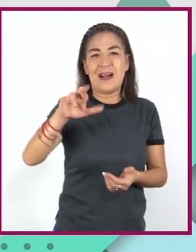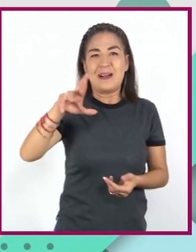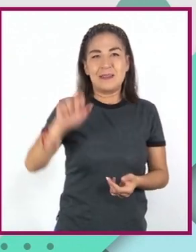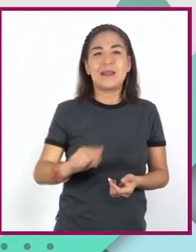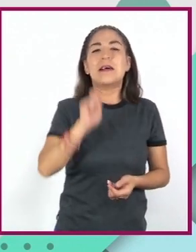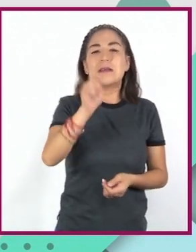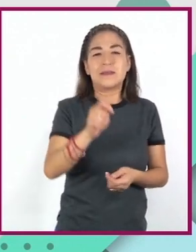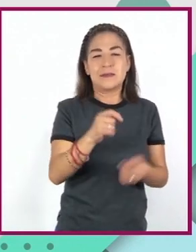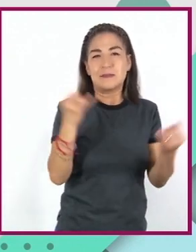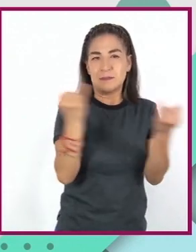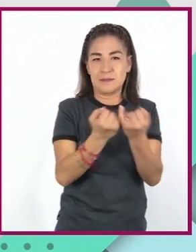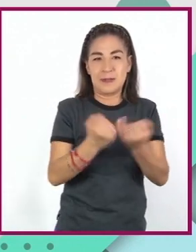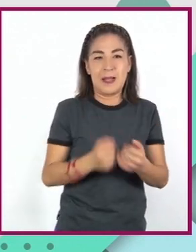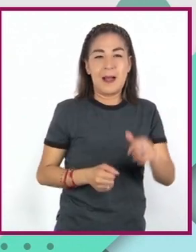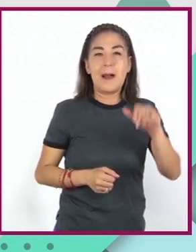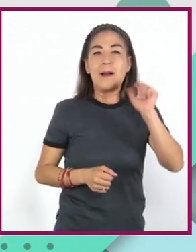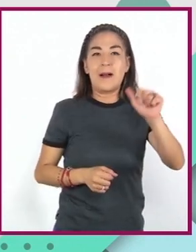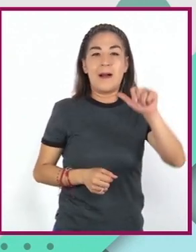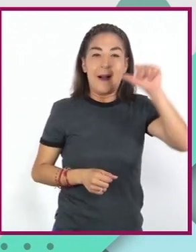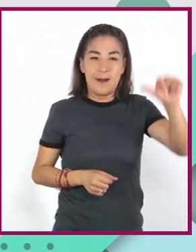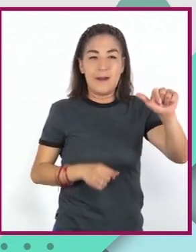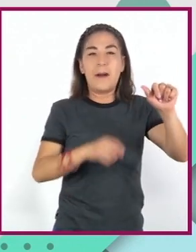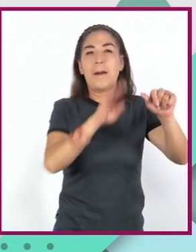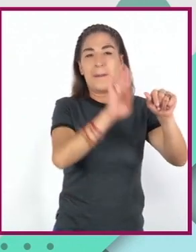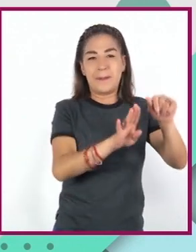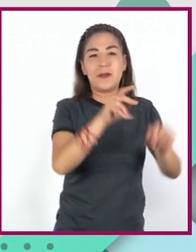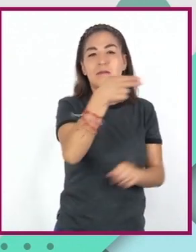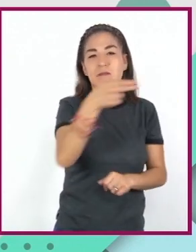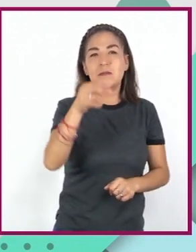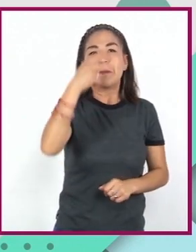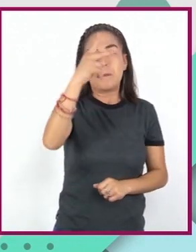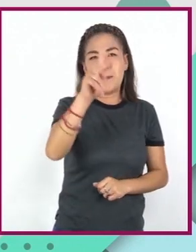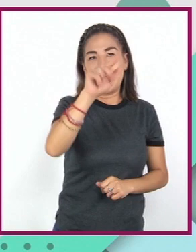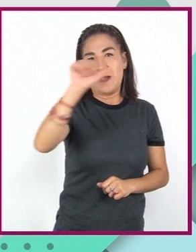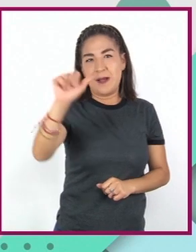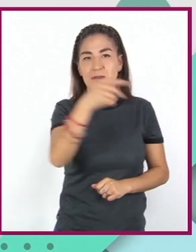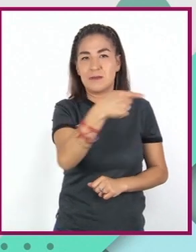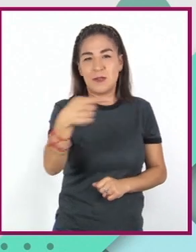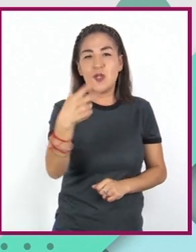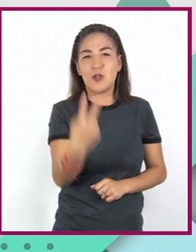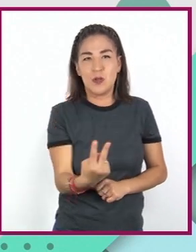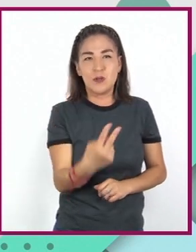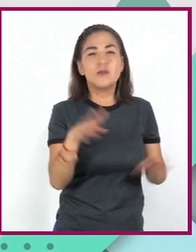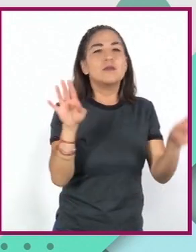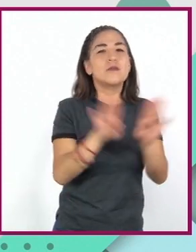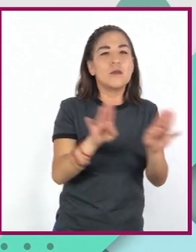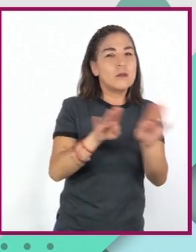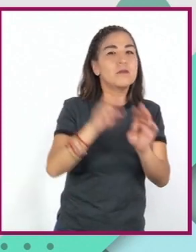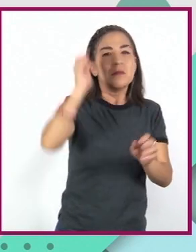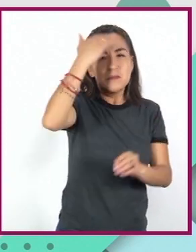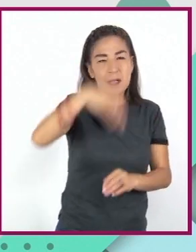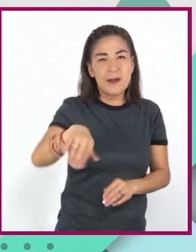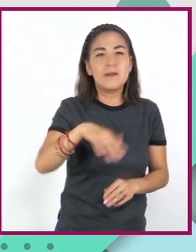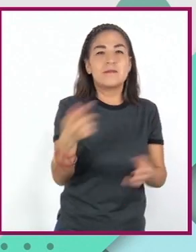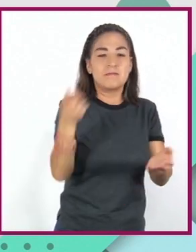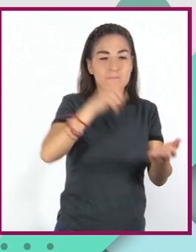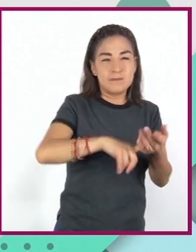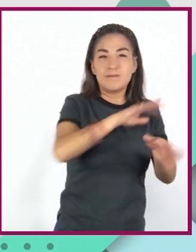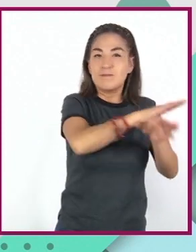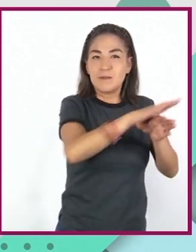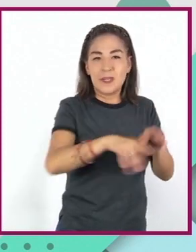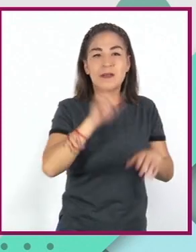a perímetro por apotema entre 2. Conocemos el área de la base, que es igual